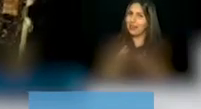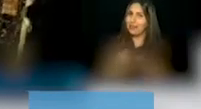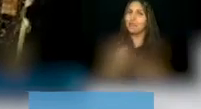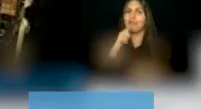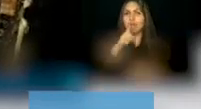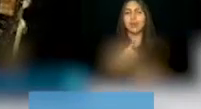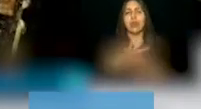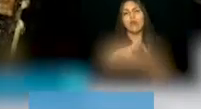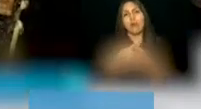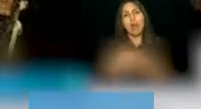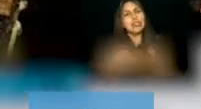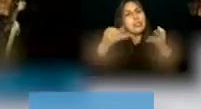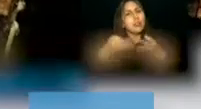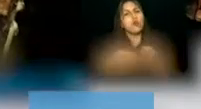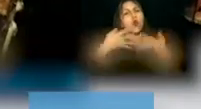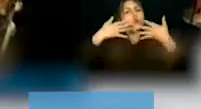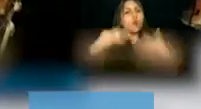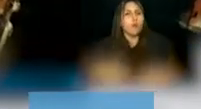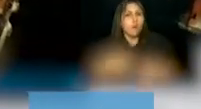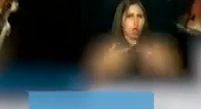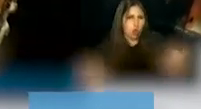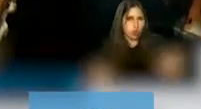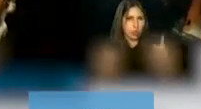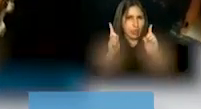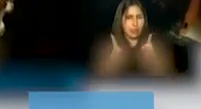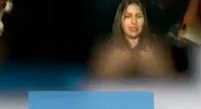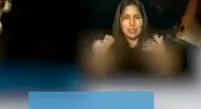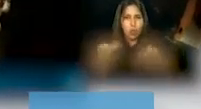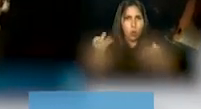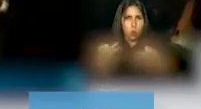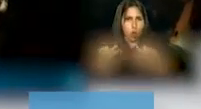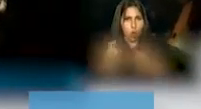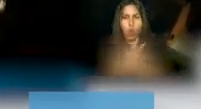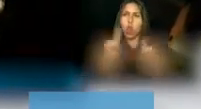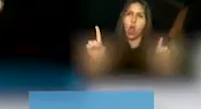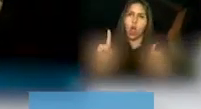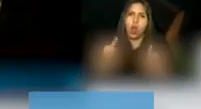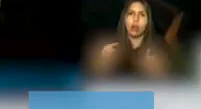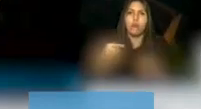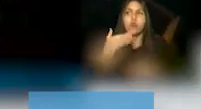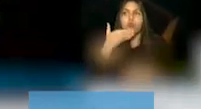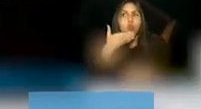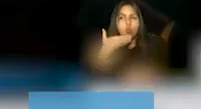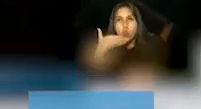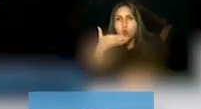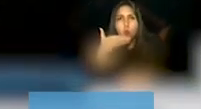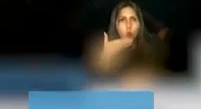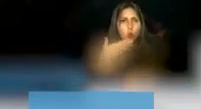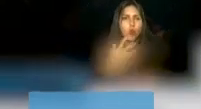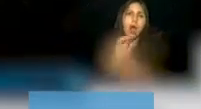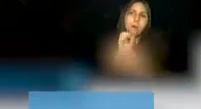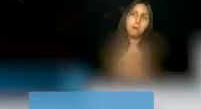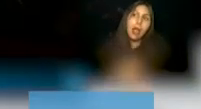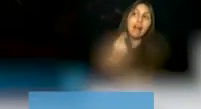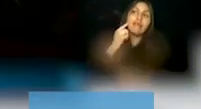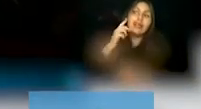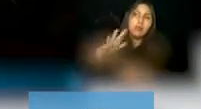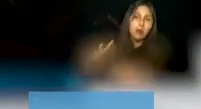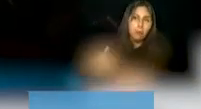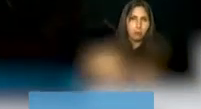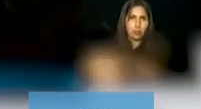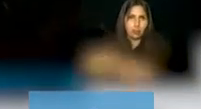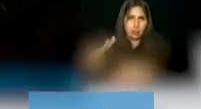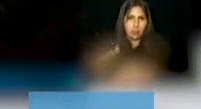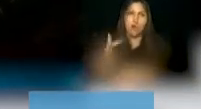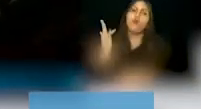personas, y luego dice propuestas, dice personas, porque van a ser las fórmulas, obviamente. Beatriz Arquimón, la calle Pou. No pasan partidos, pasan fórmulas. Claro, la